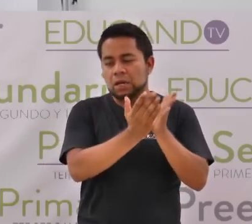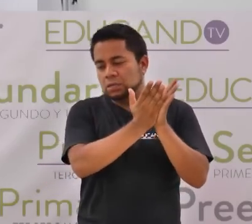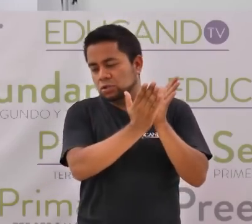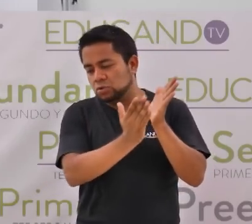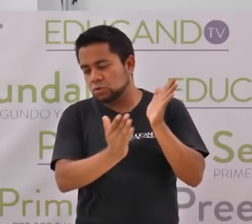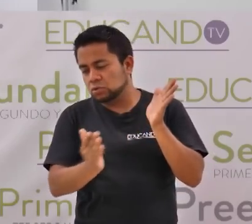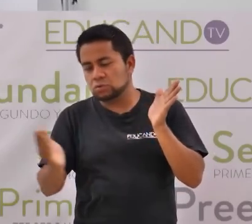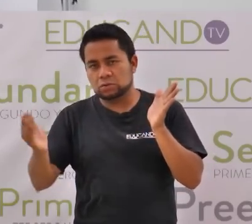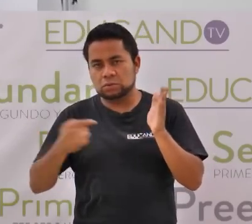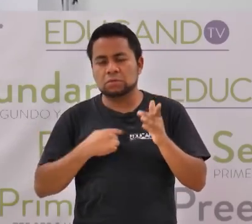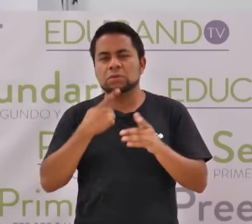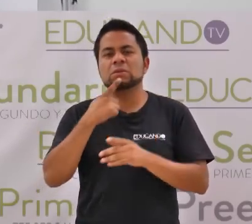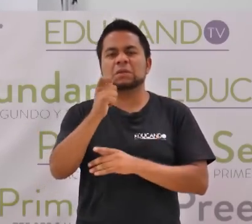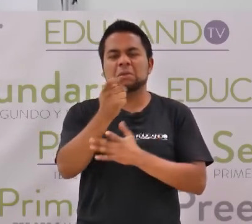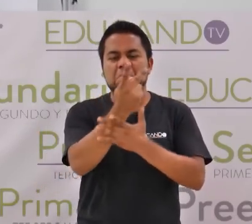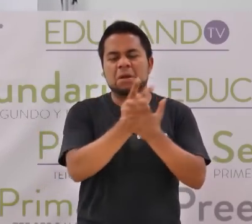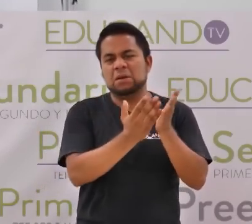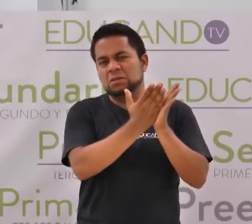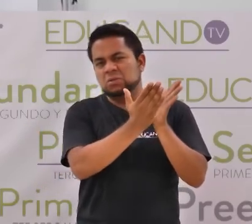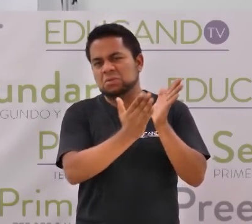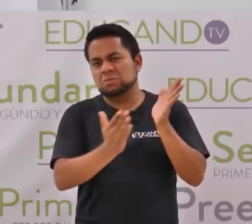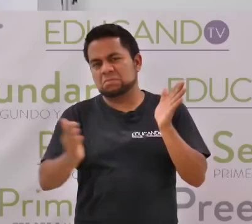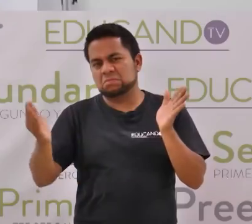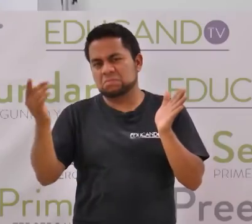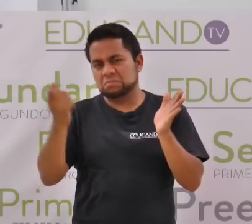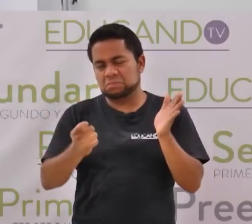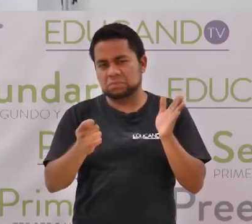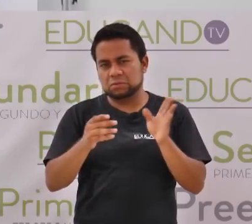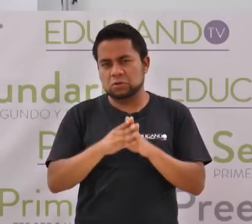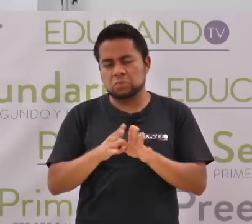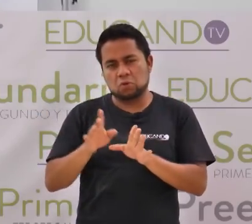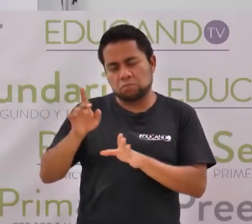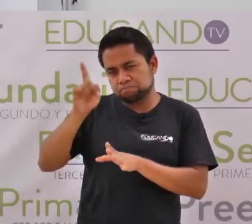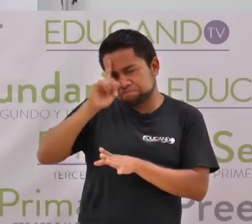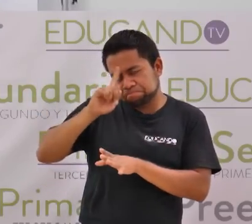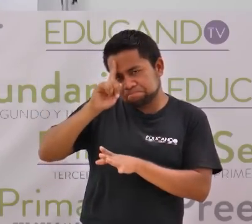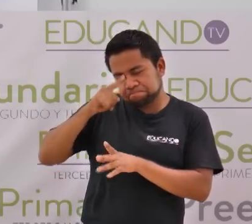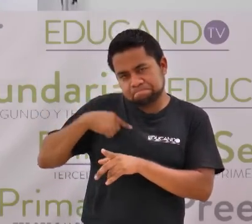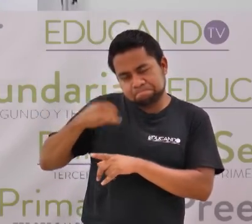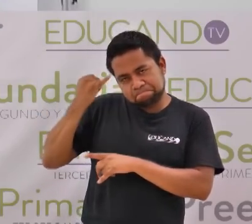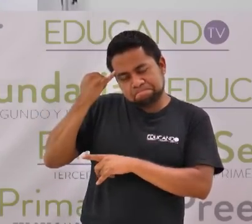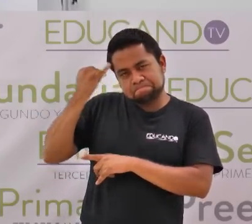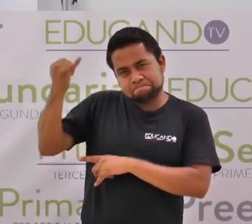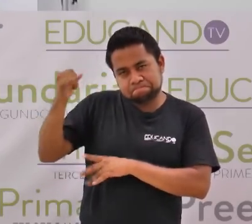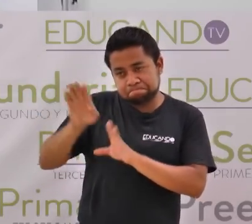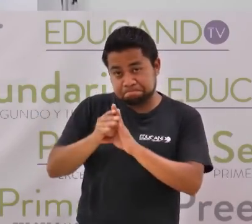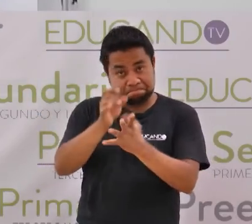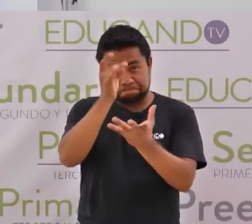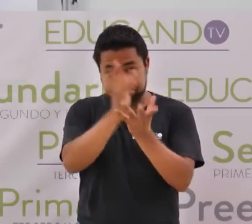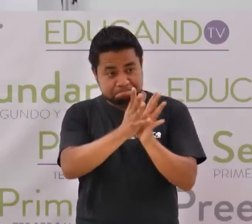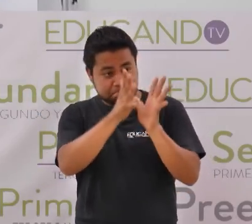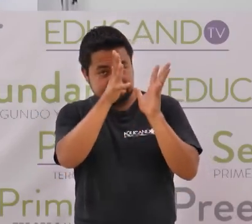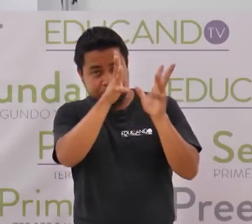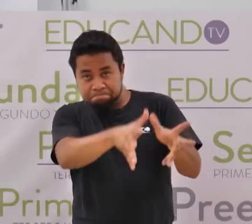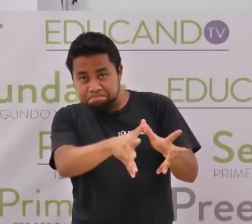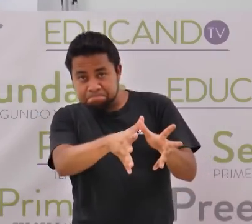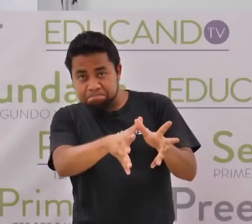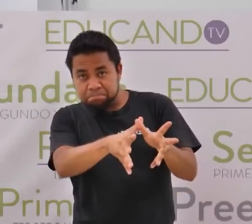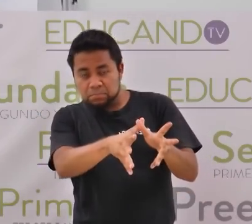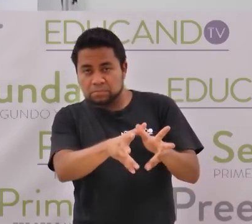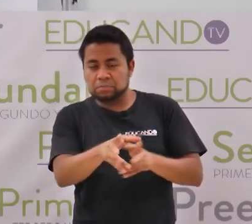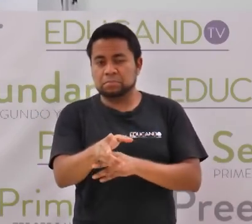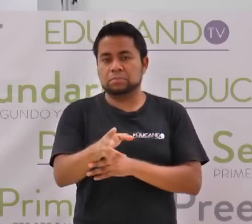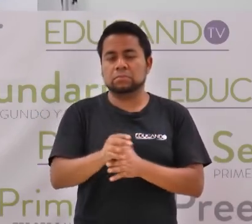planeación. Les quiero decir que es una planeación sugerida. No es la única,